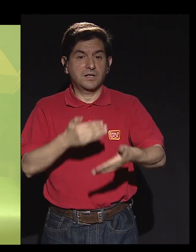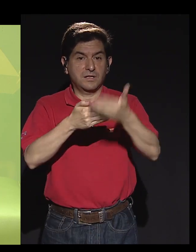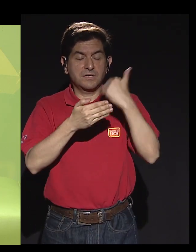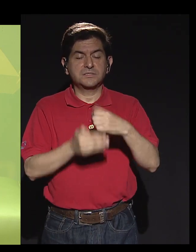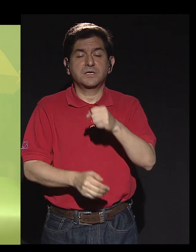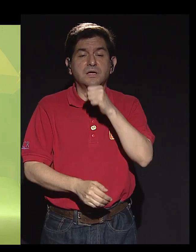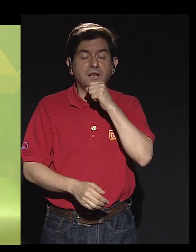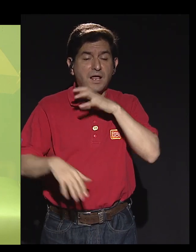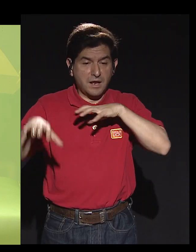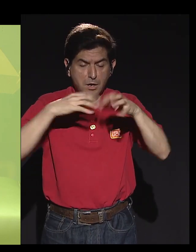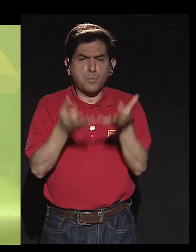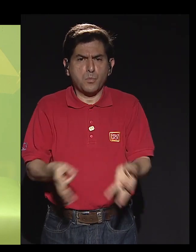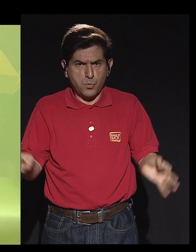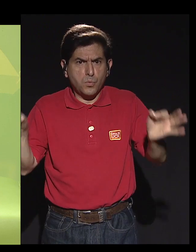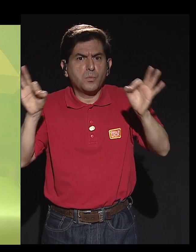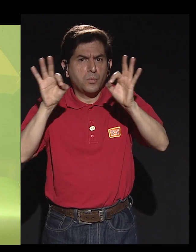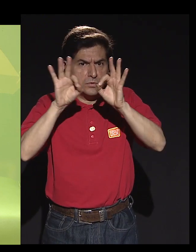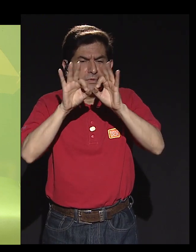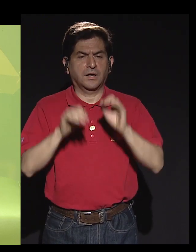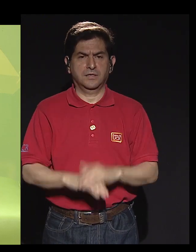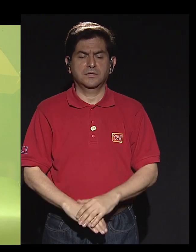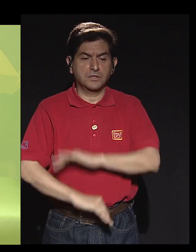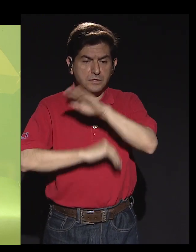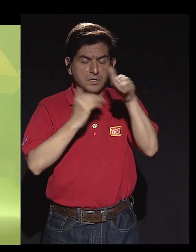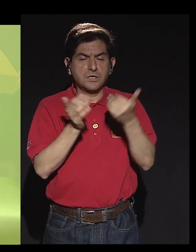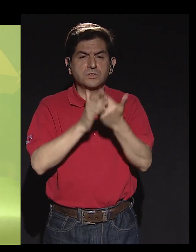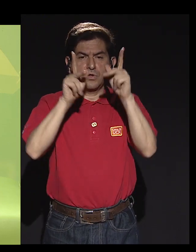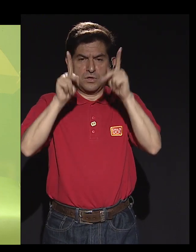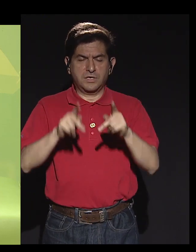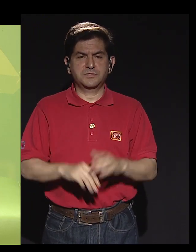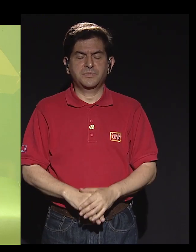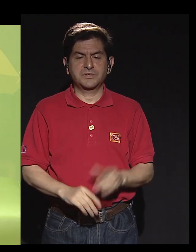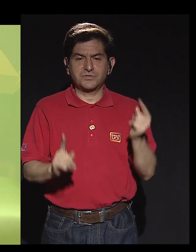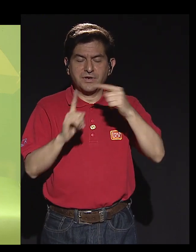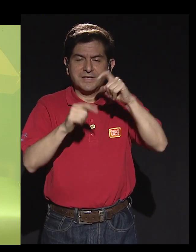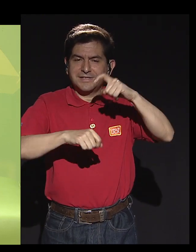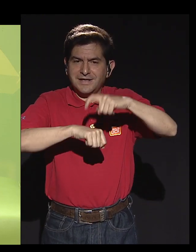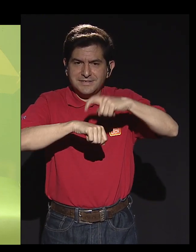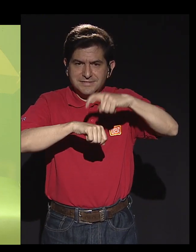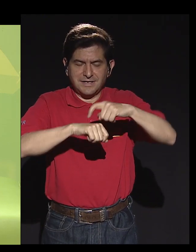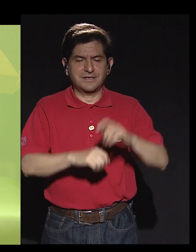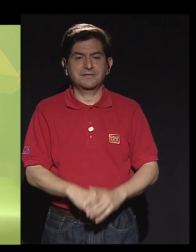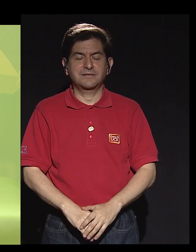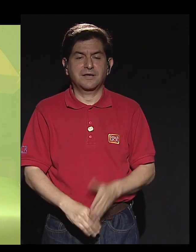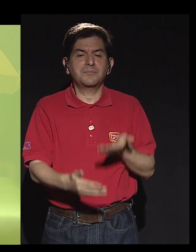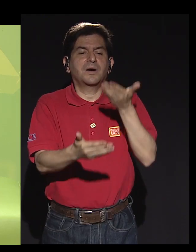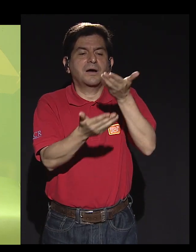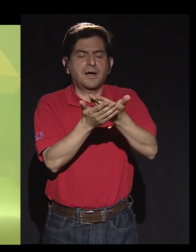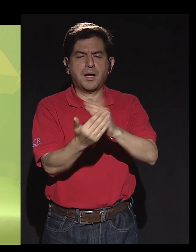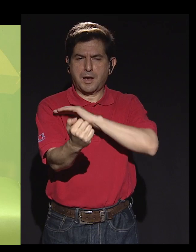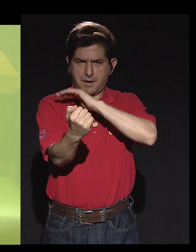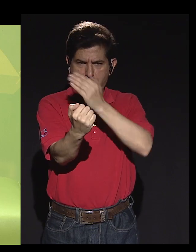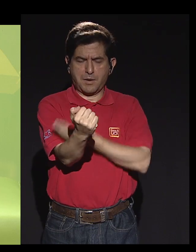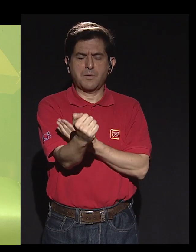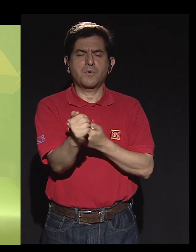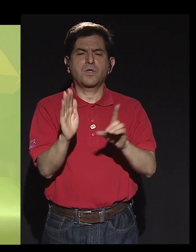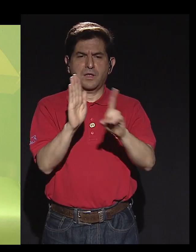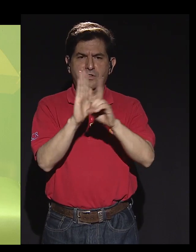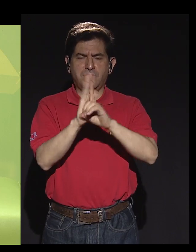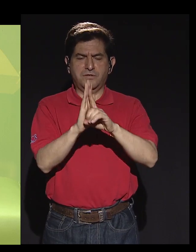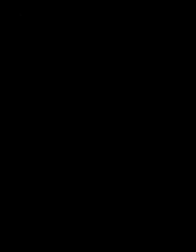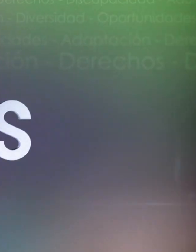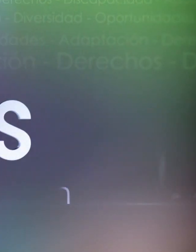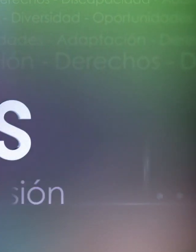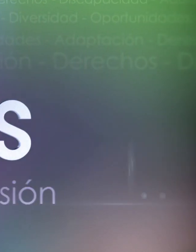como también bien decíamos, el envejecimiento activo es muy importante para que todos quienes lleguemos a esta etapa también pues estemos empoderados de